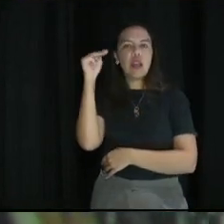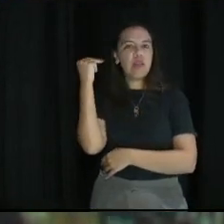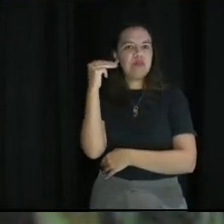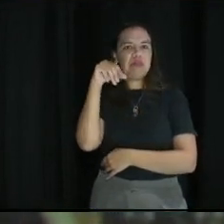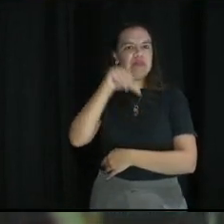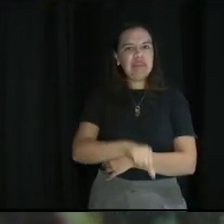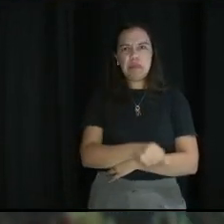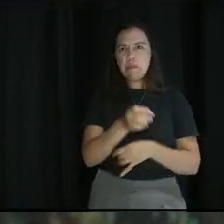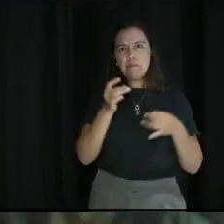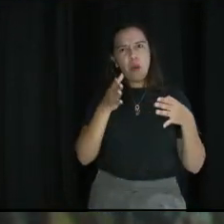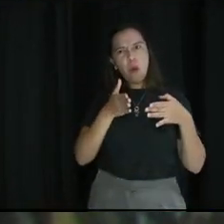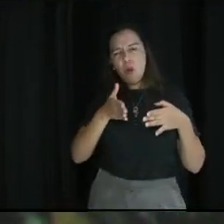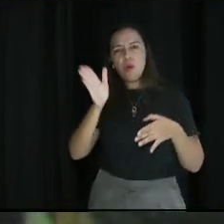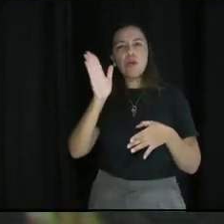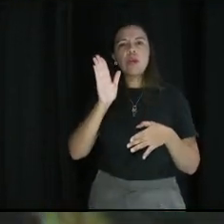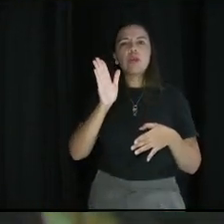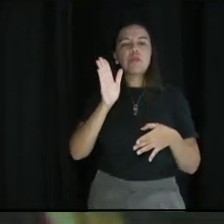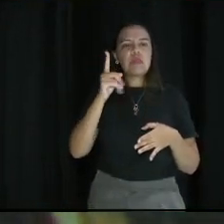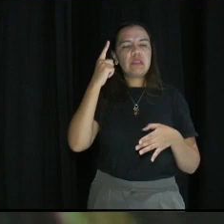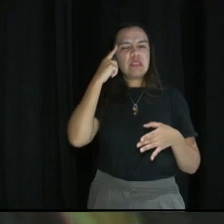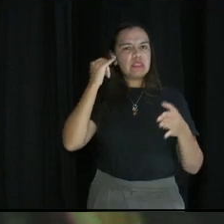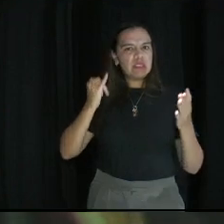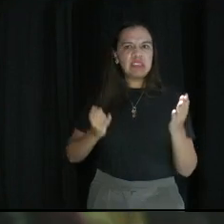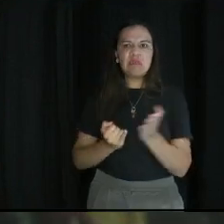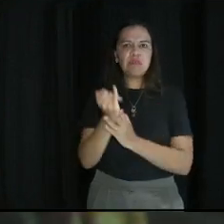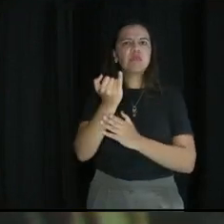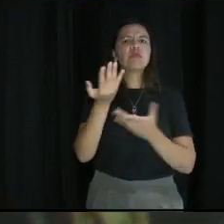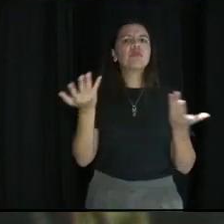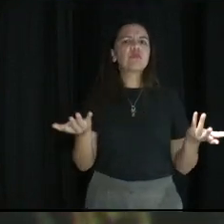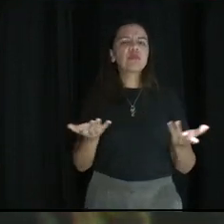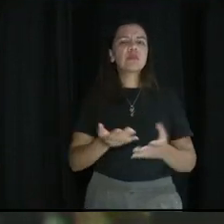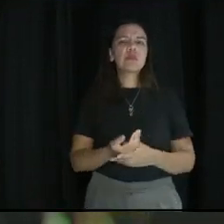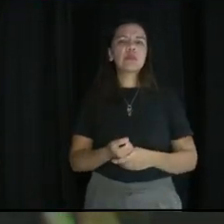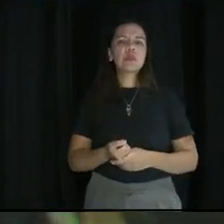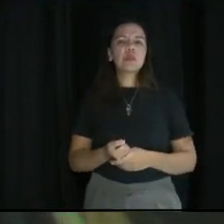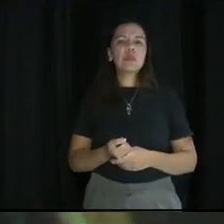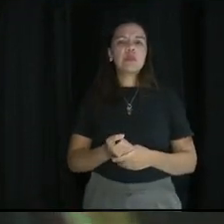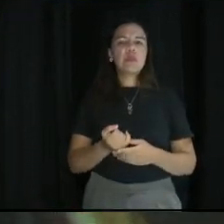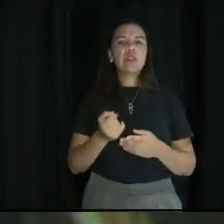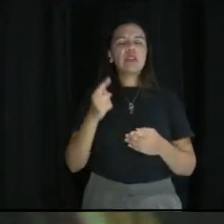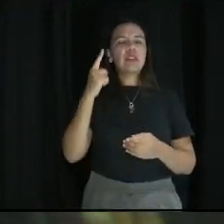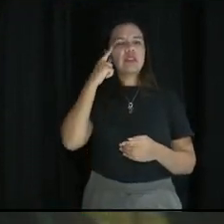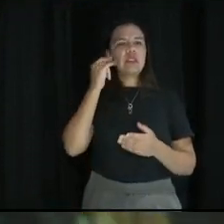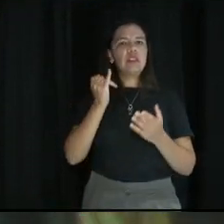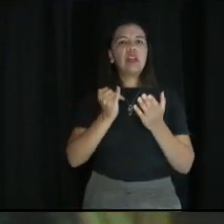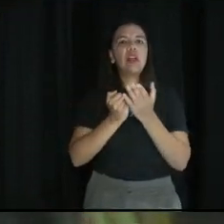Y la decisión que en ese momento se tomó fue no realizar